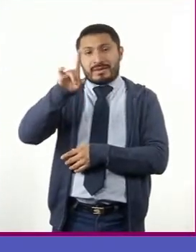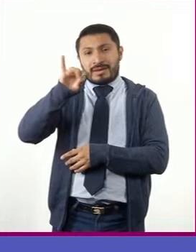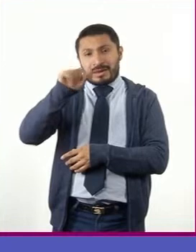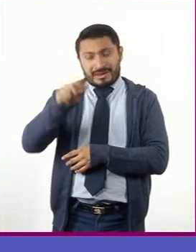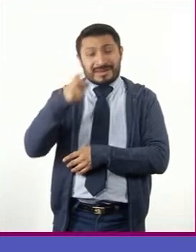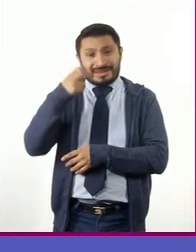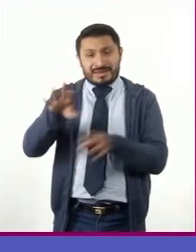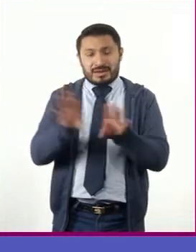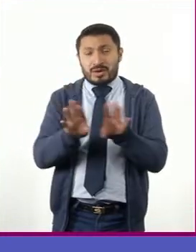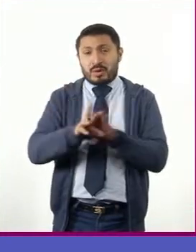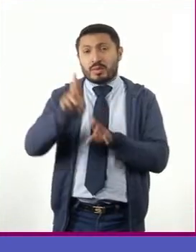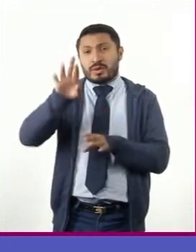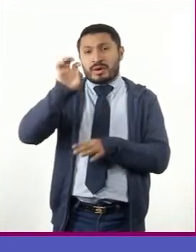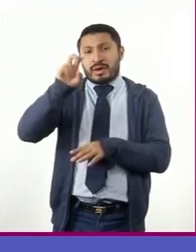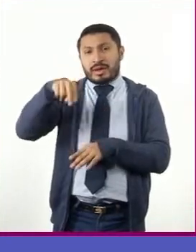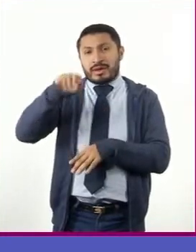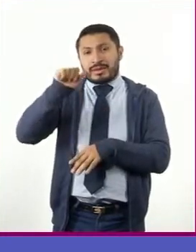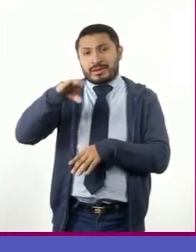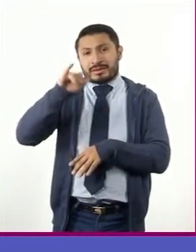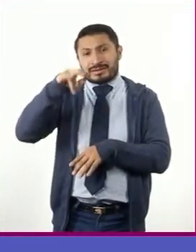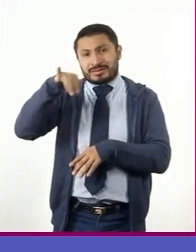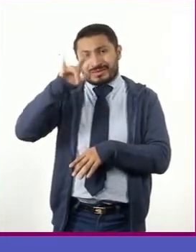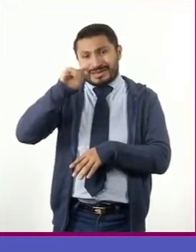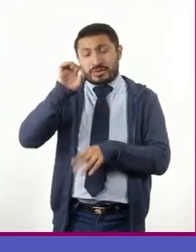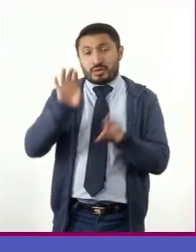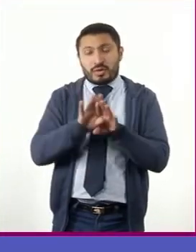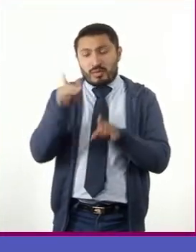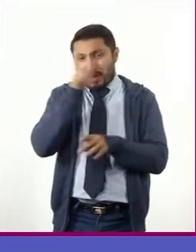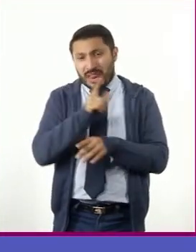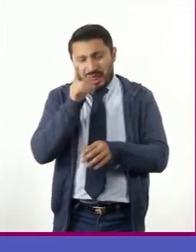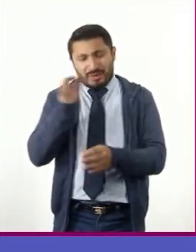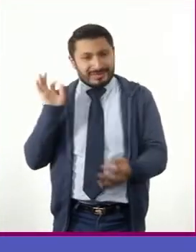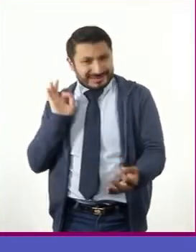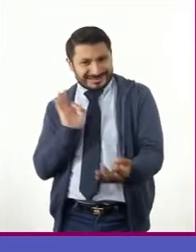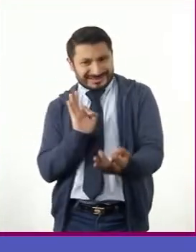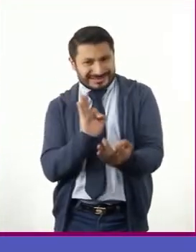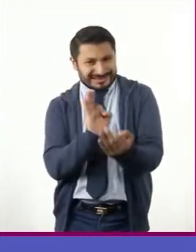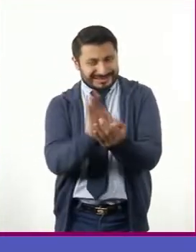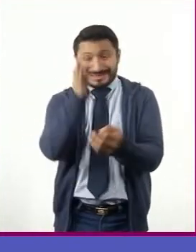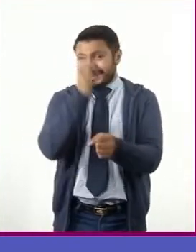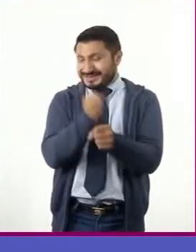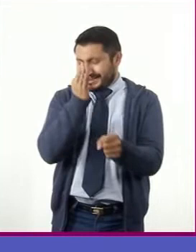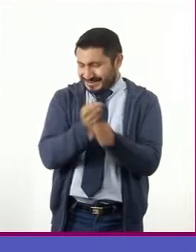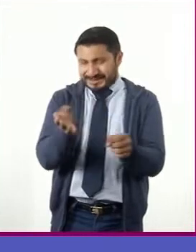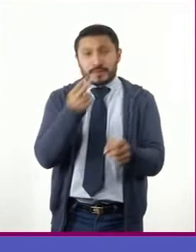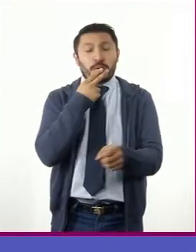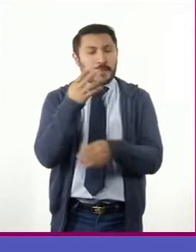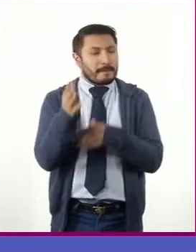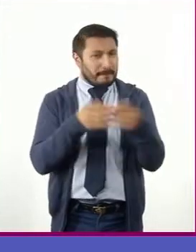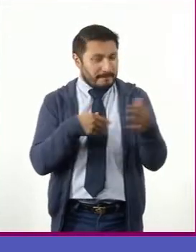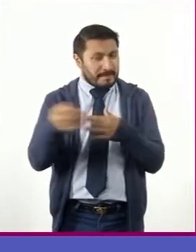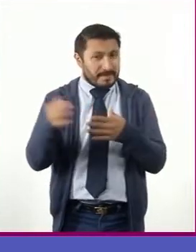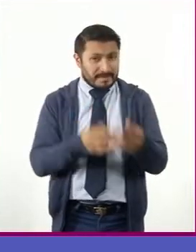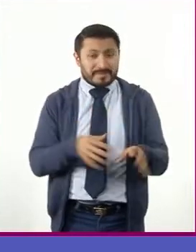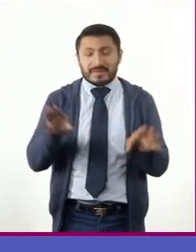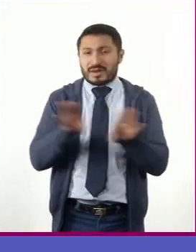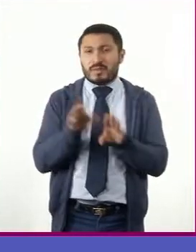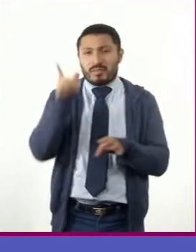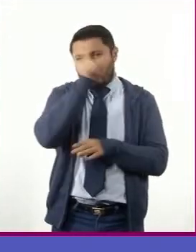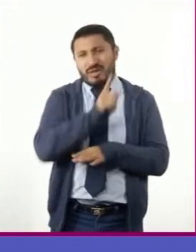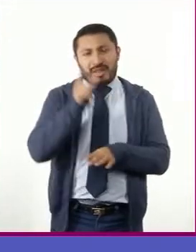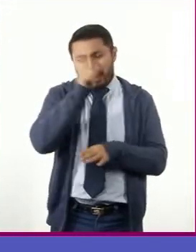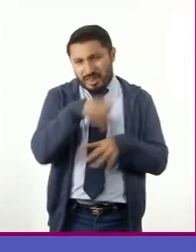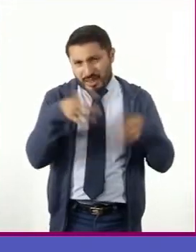digamos que podemos pensar que ya es una lengua bastante cercana a la lengua que utilizamos el día de hoy. Una lengua